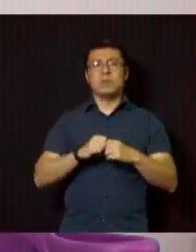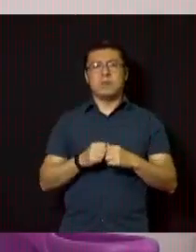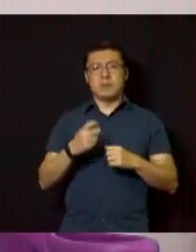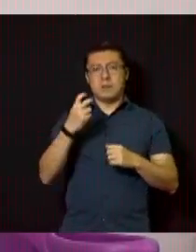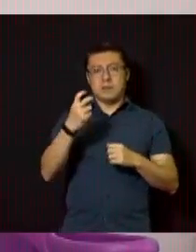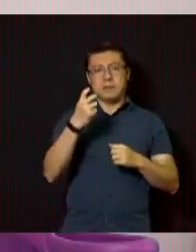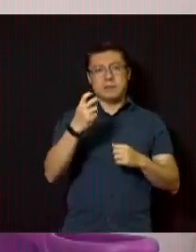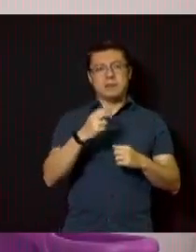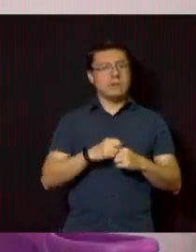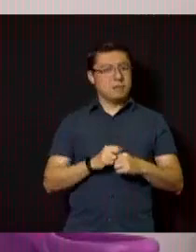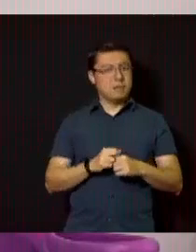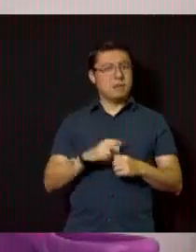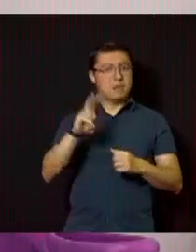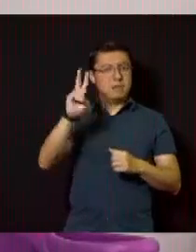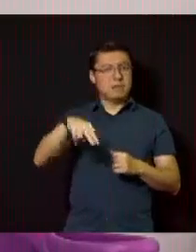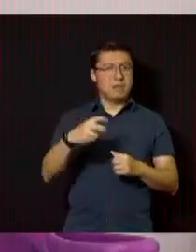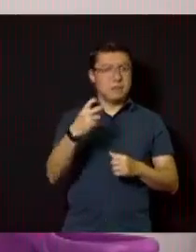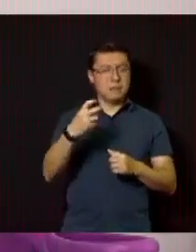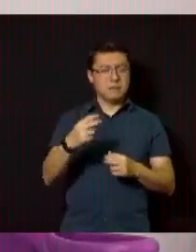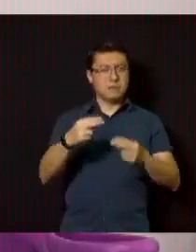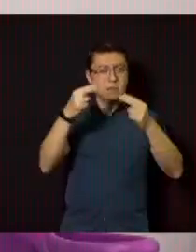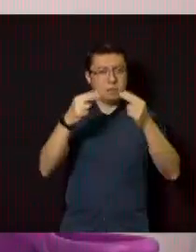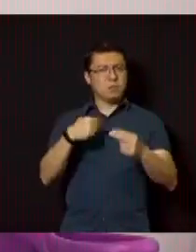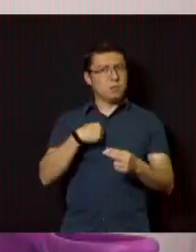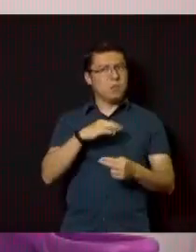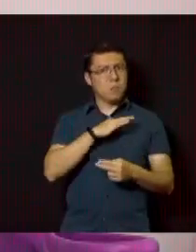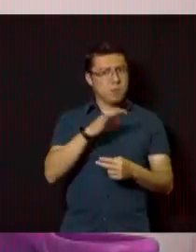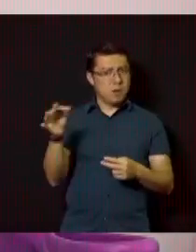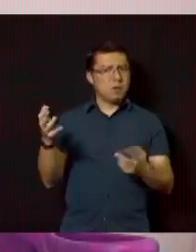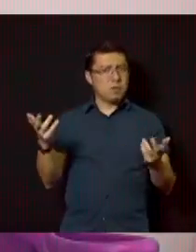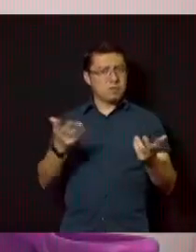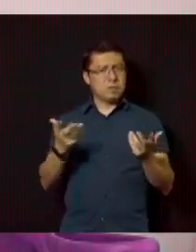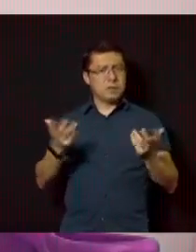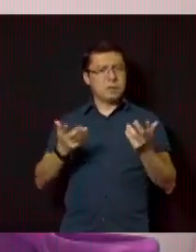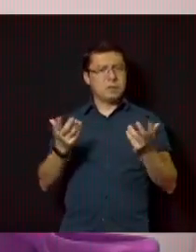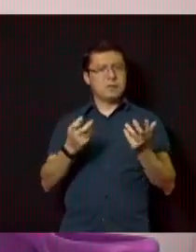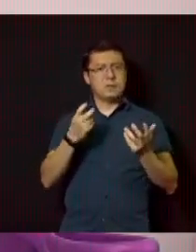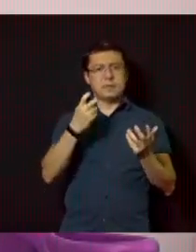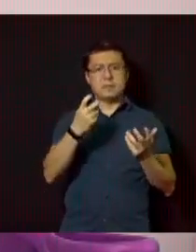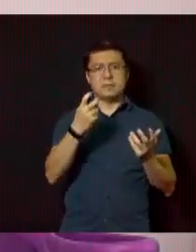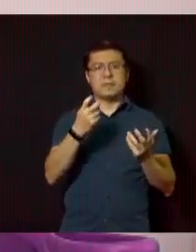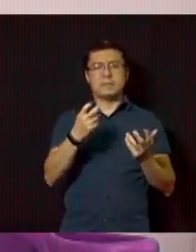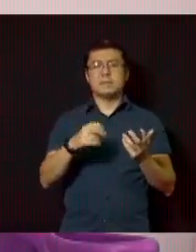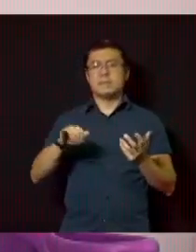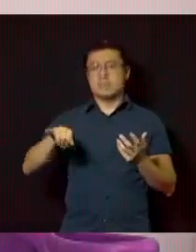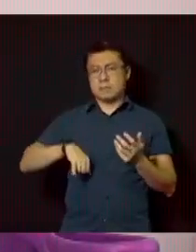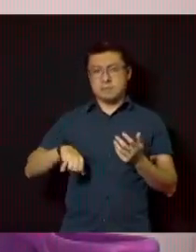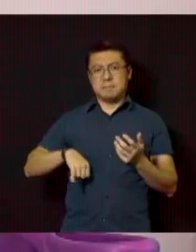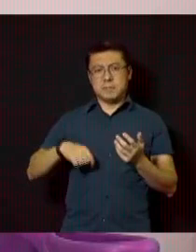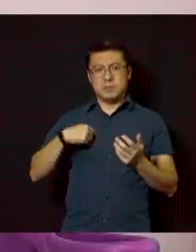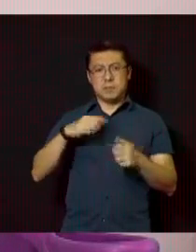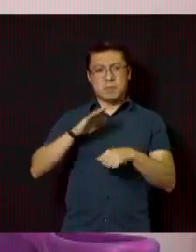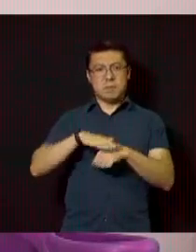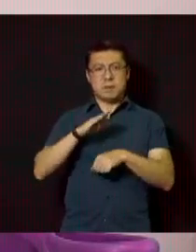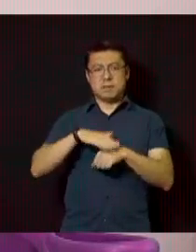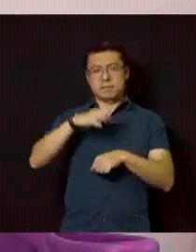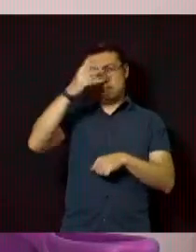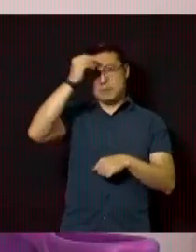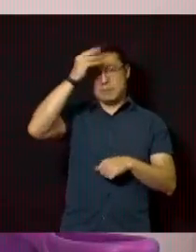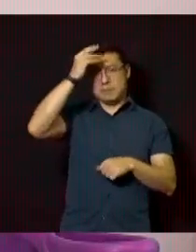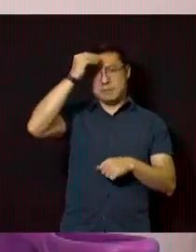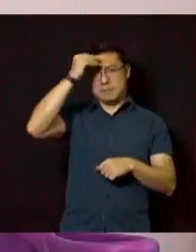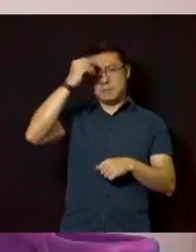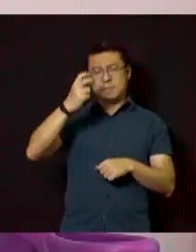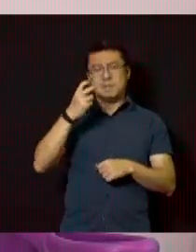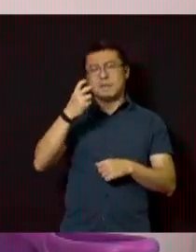que de verdad dije, ay, esto es un gran negocio, esto yo lo puedo desarrollar, empezó en mí este interés de querer saber un poco más acerca de